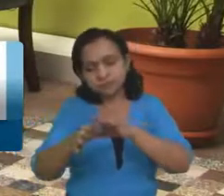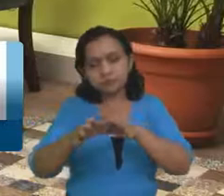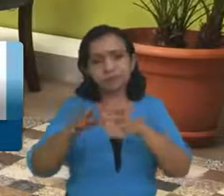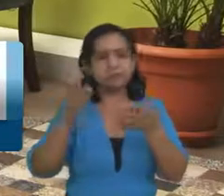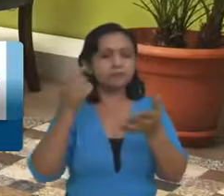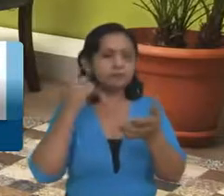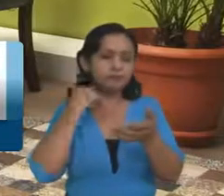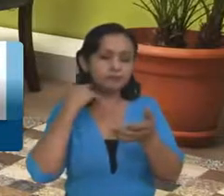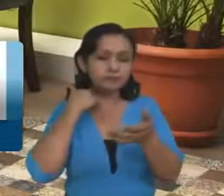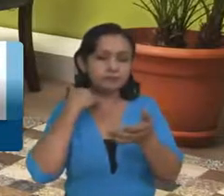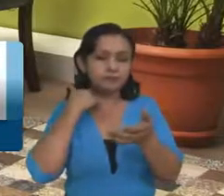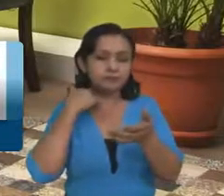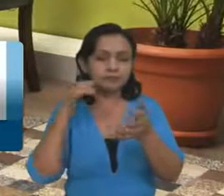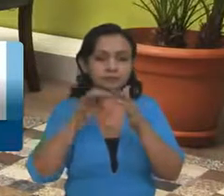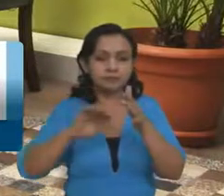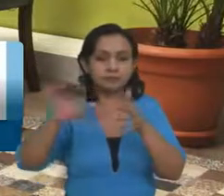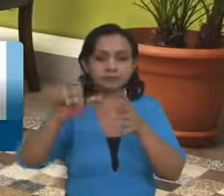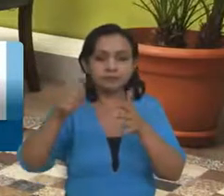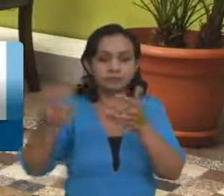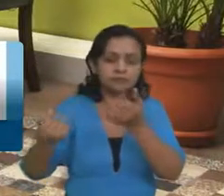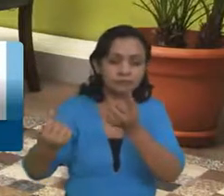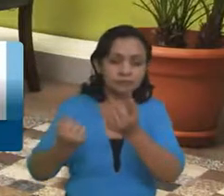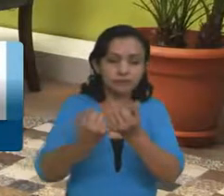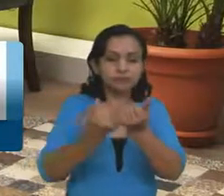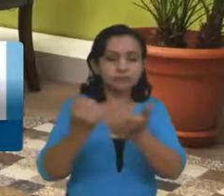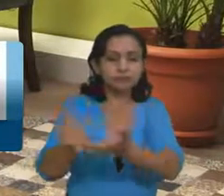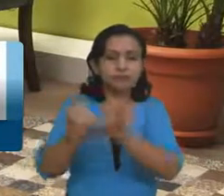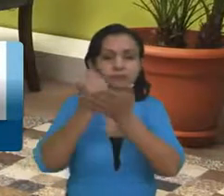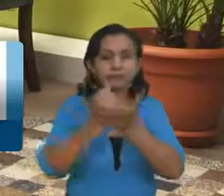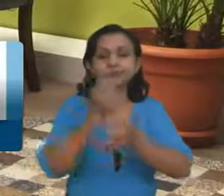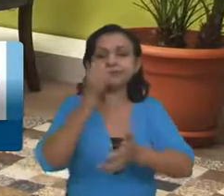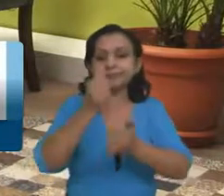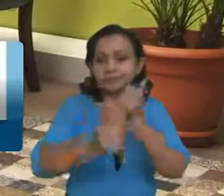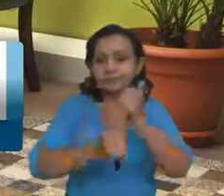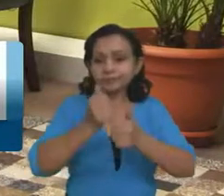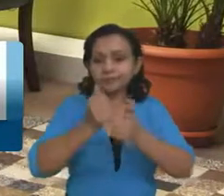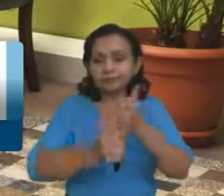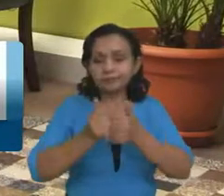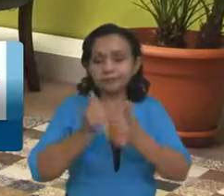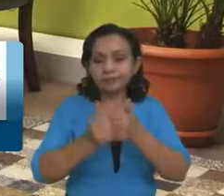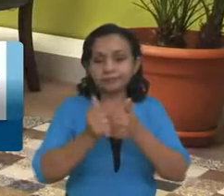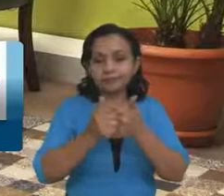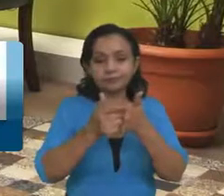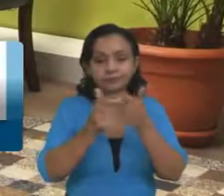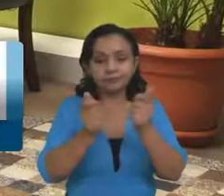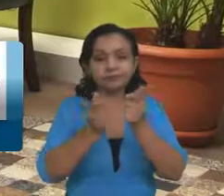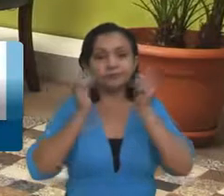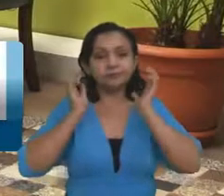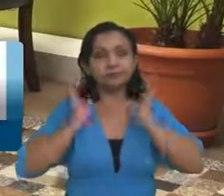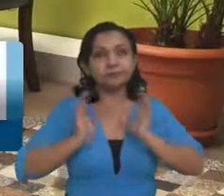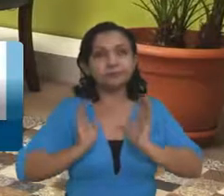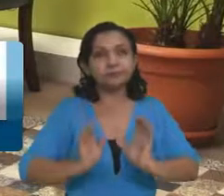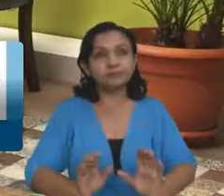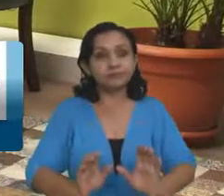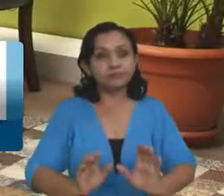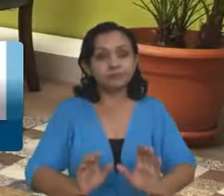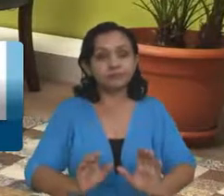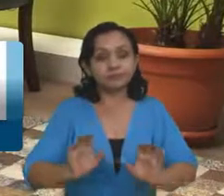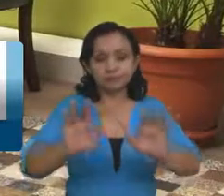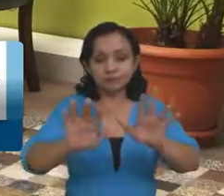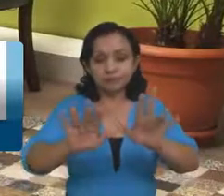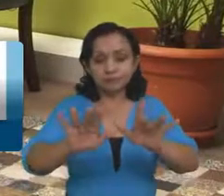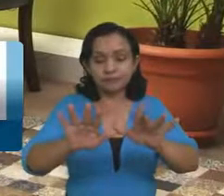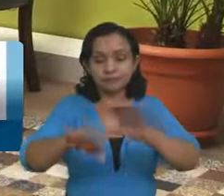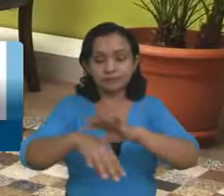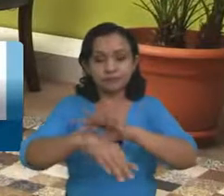una energía externa que afecta el segmento del cuerpo, ya sea la articulación, o